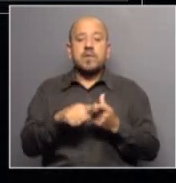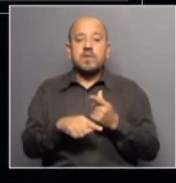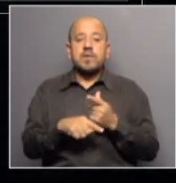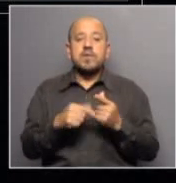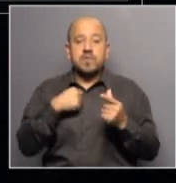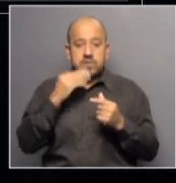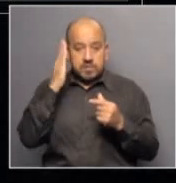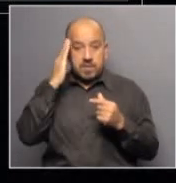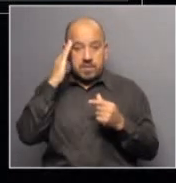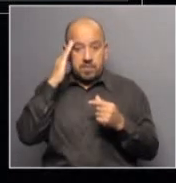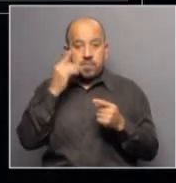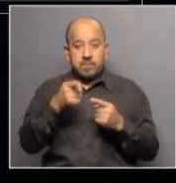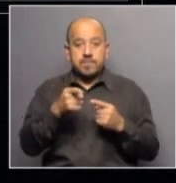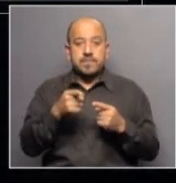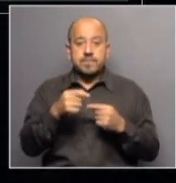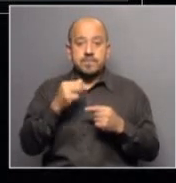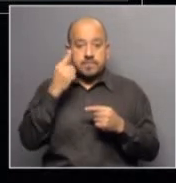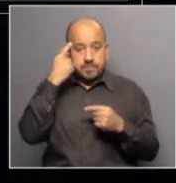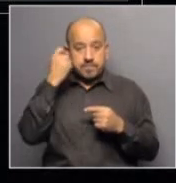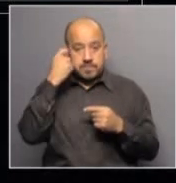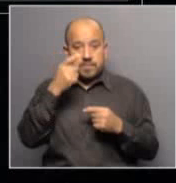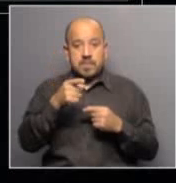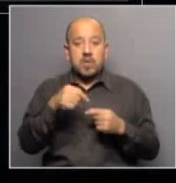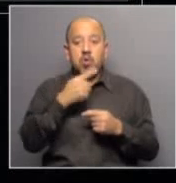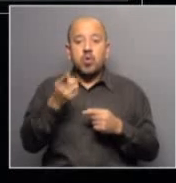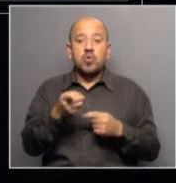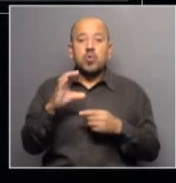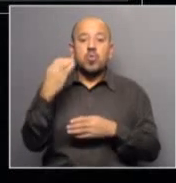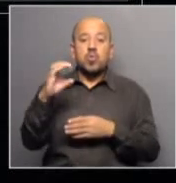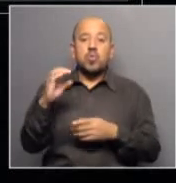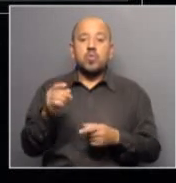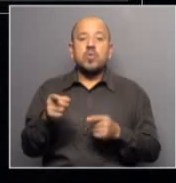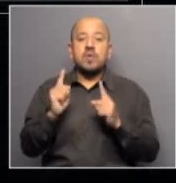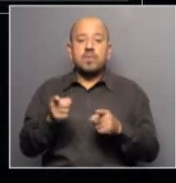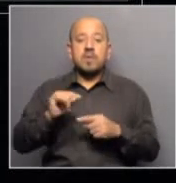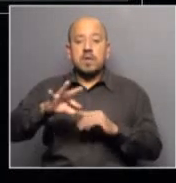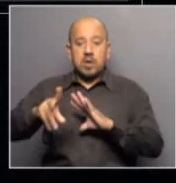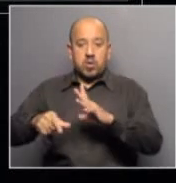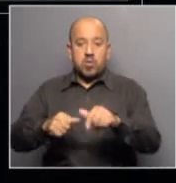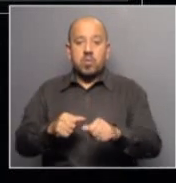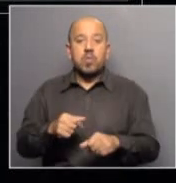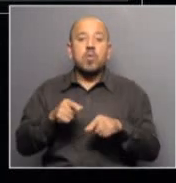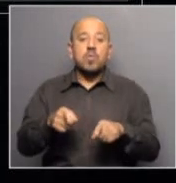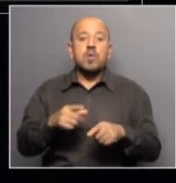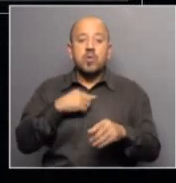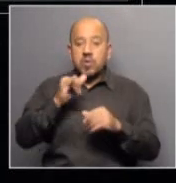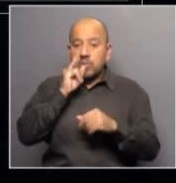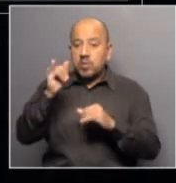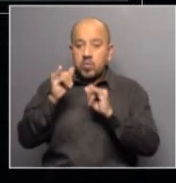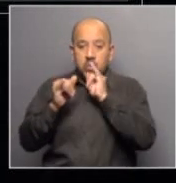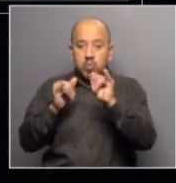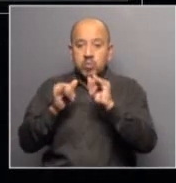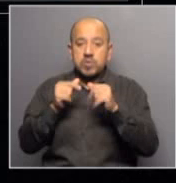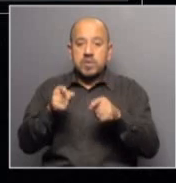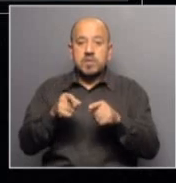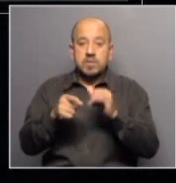lo conocemos por experiencia personal, y hay varios otros clubes que han tenido robos, que al momento de hacer denuncias y darle seguimiento